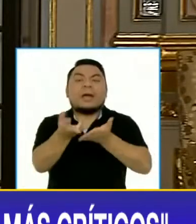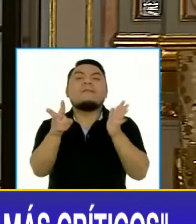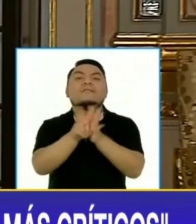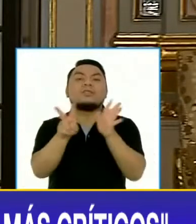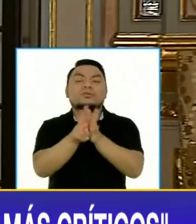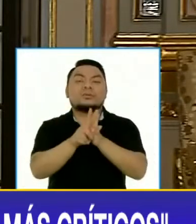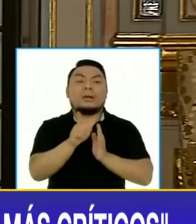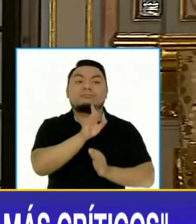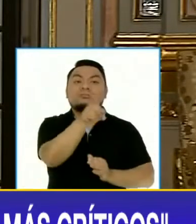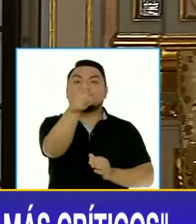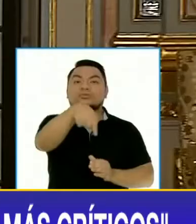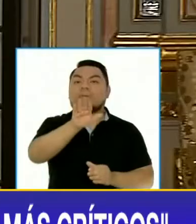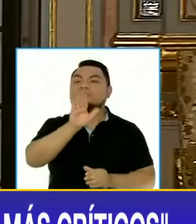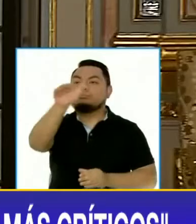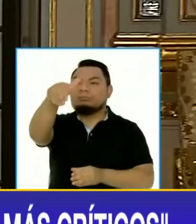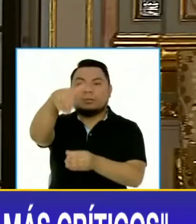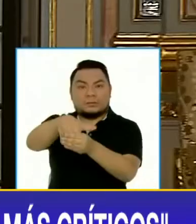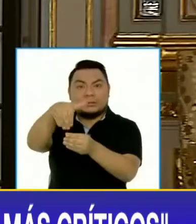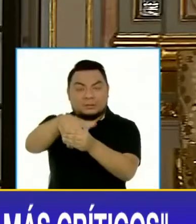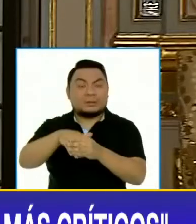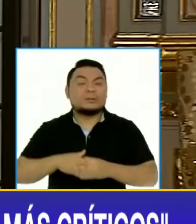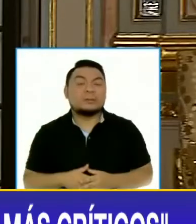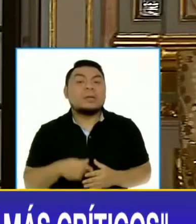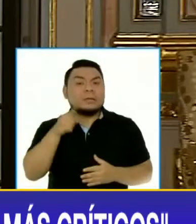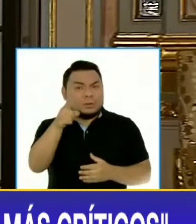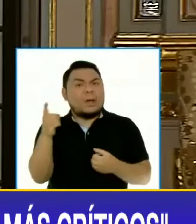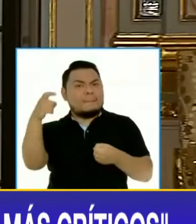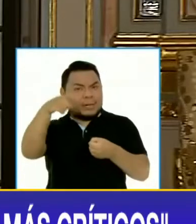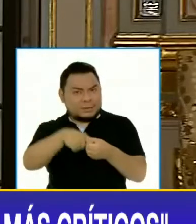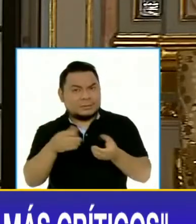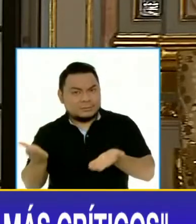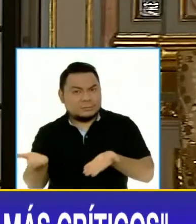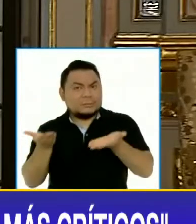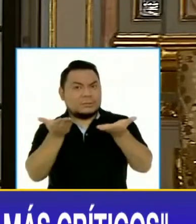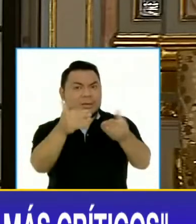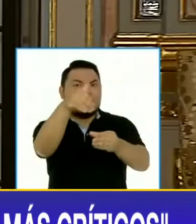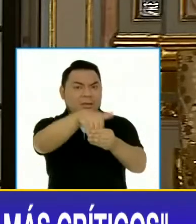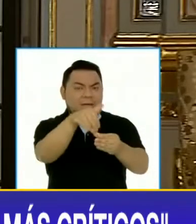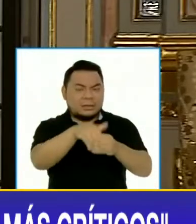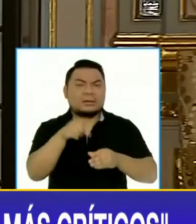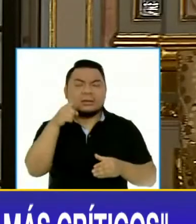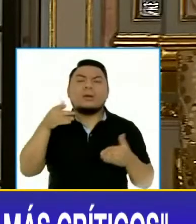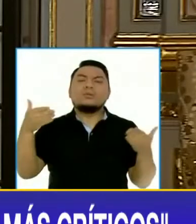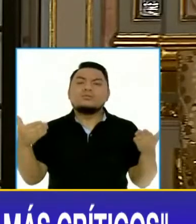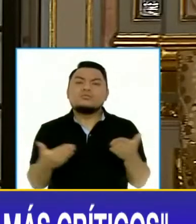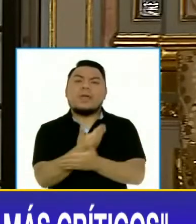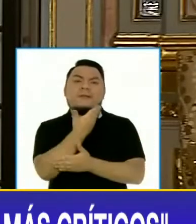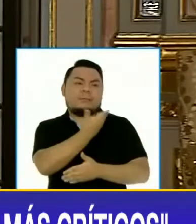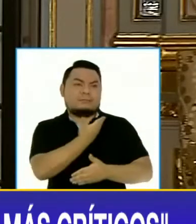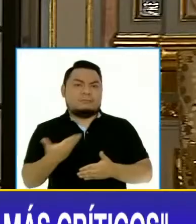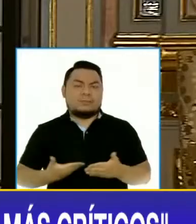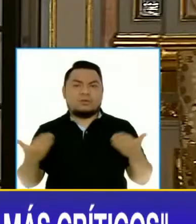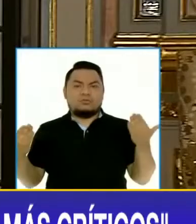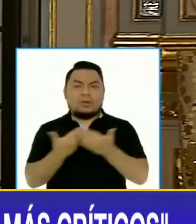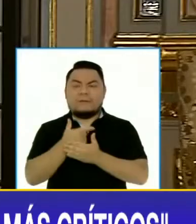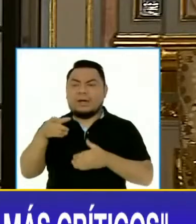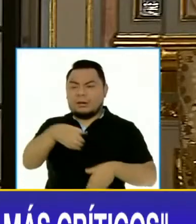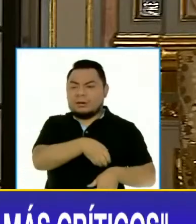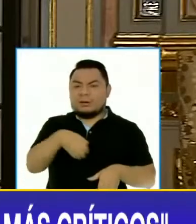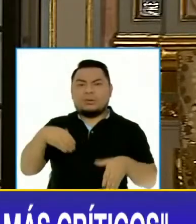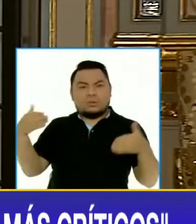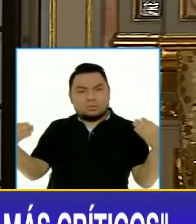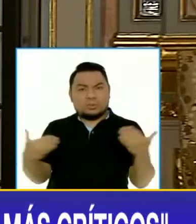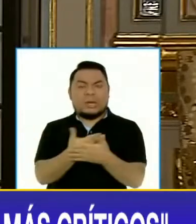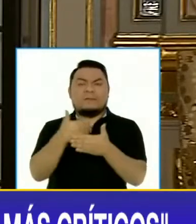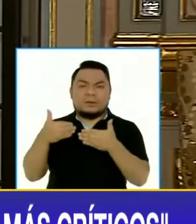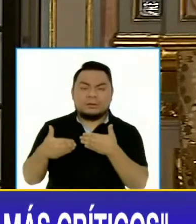las urnas, participando activamente en el acto electoral para renovar a nuestras autoridades, algo